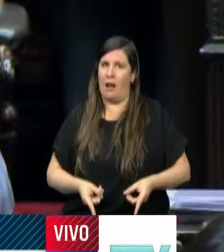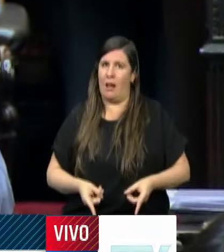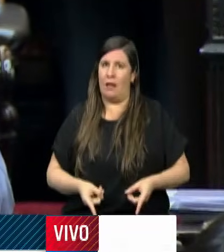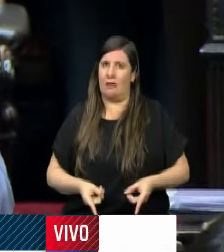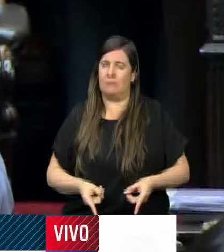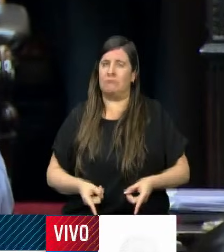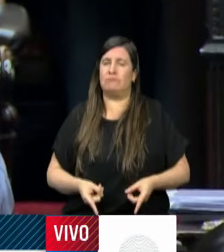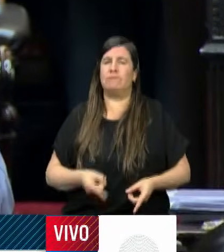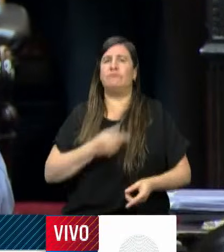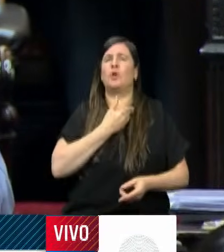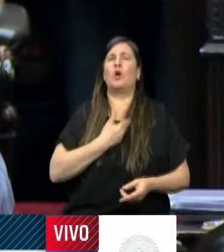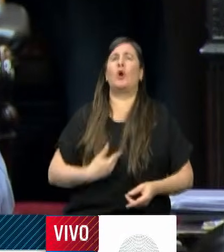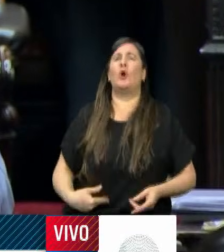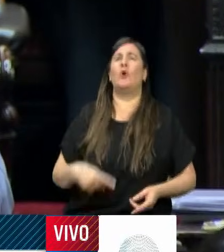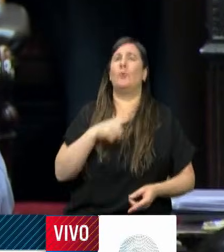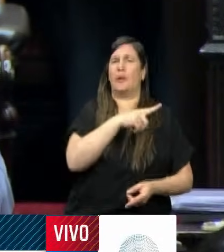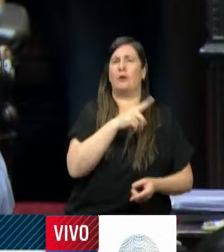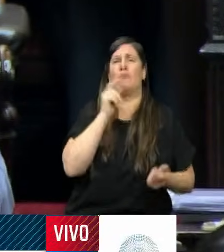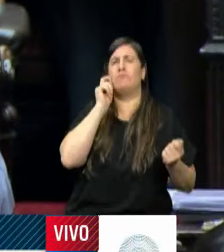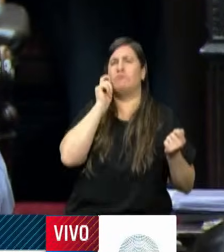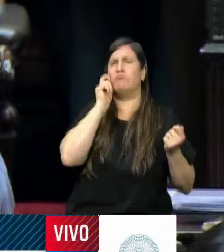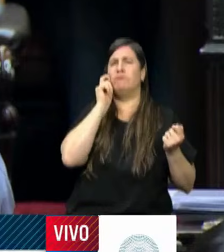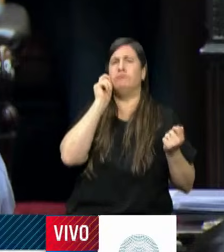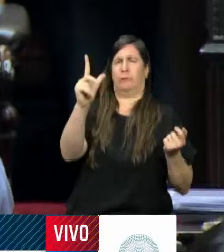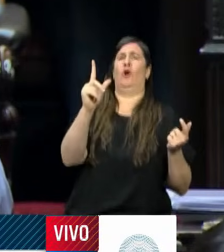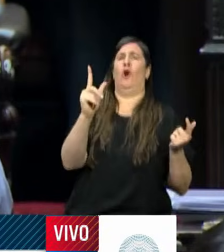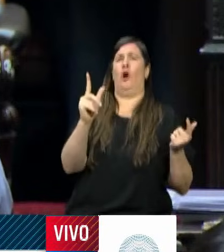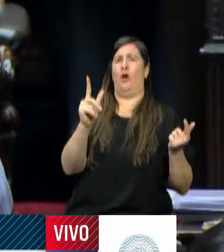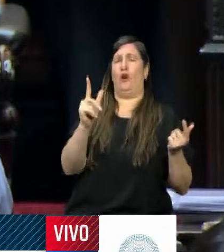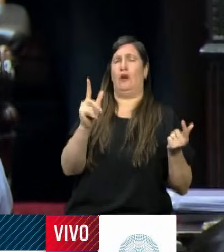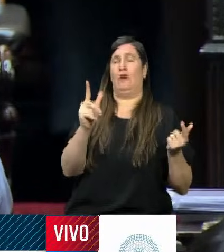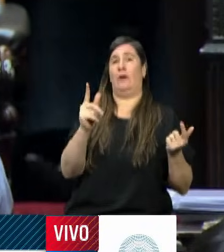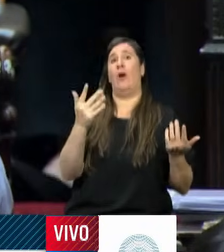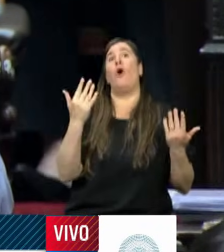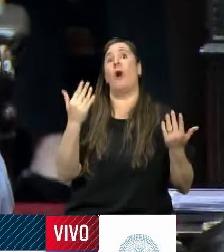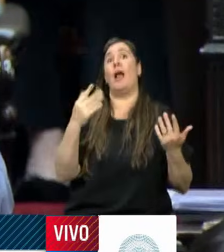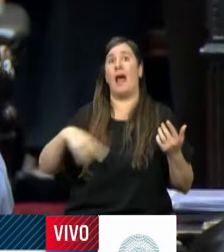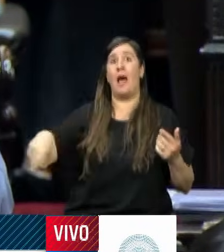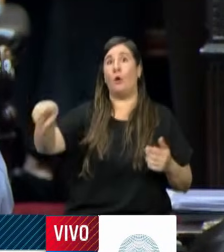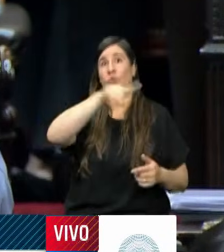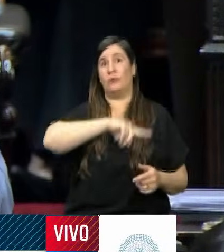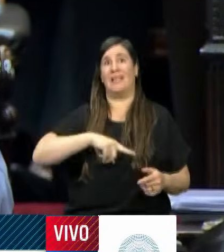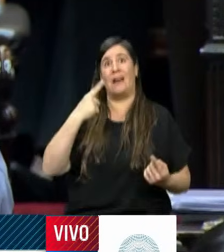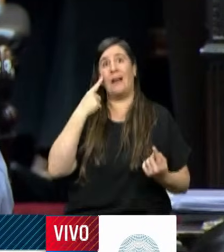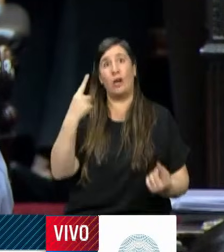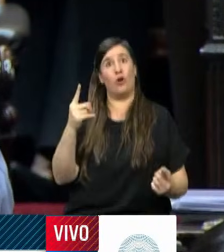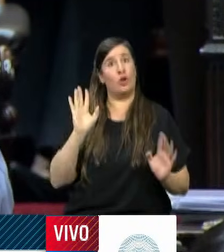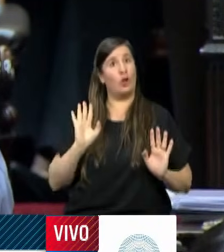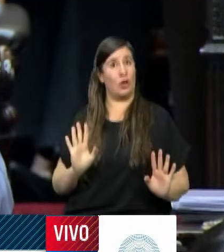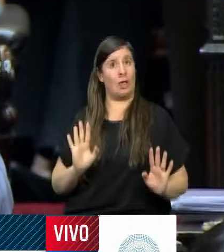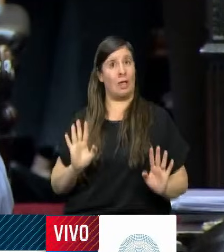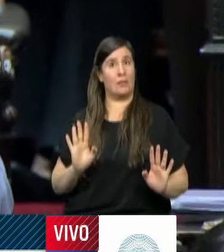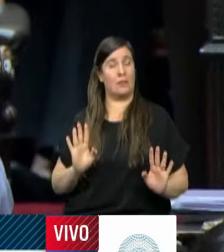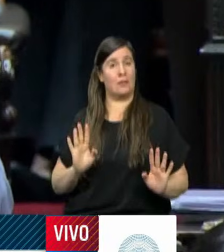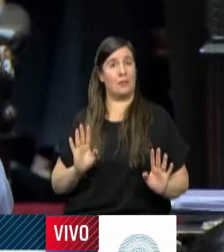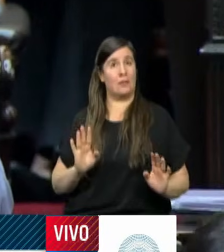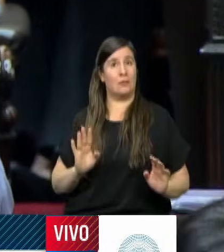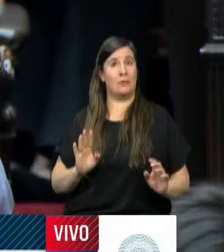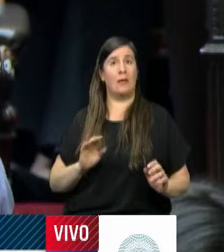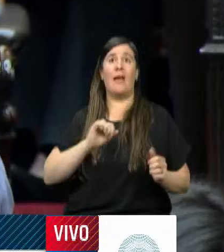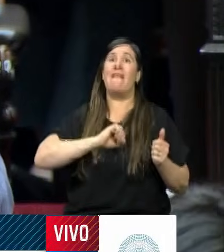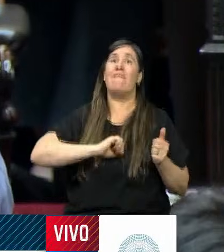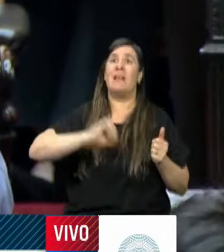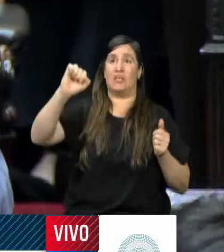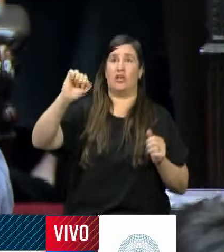el gobierno tuvo logros que apelo a la honestidad intelectual para que lo reconozcan. La baja de la inflación